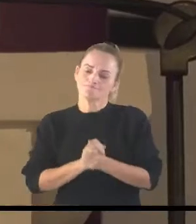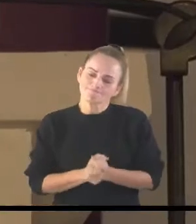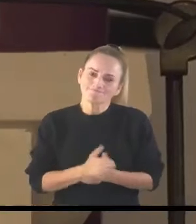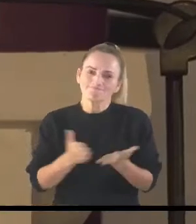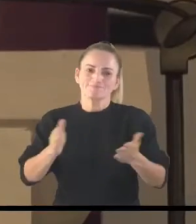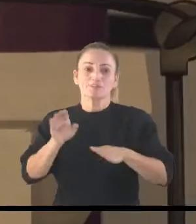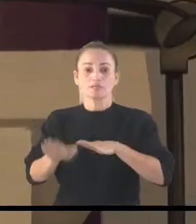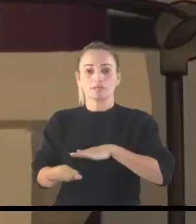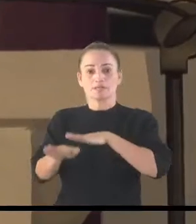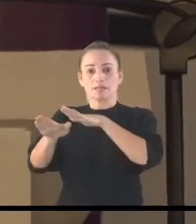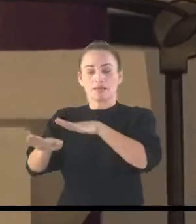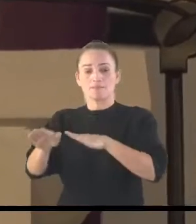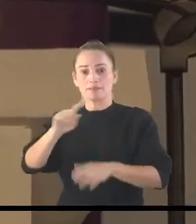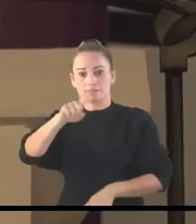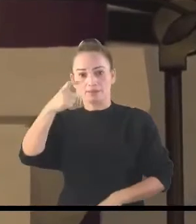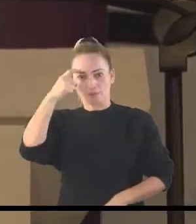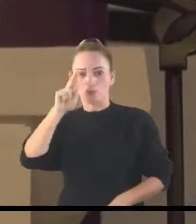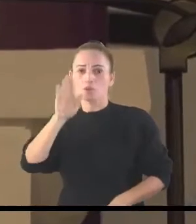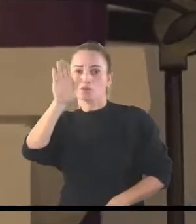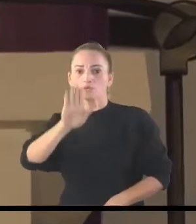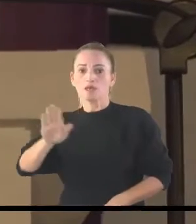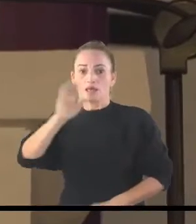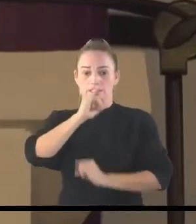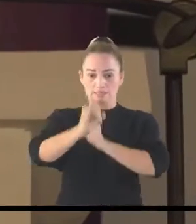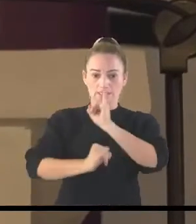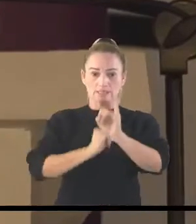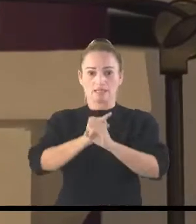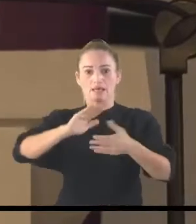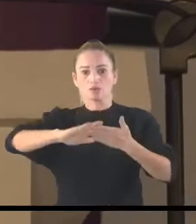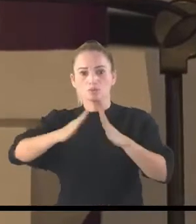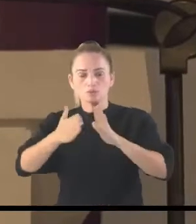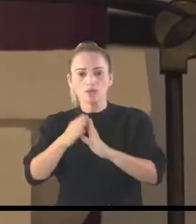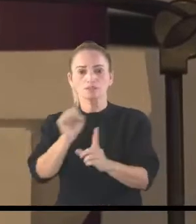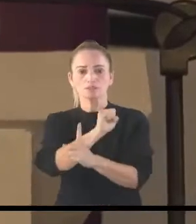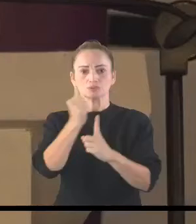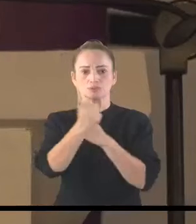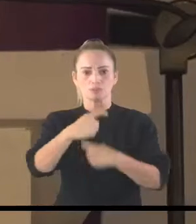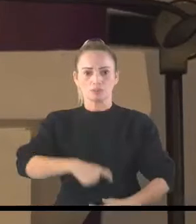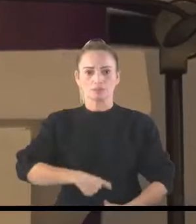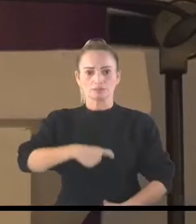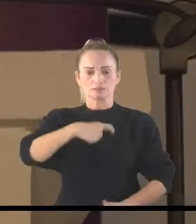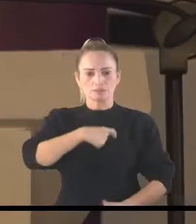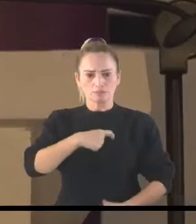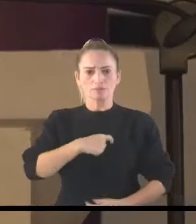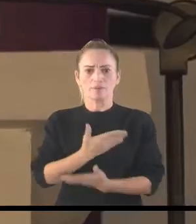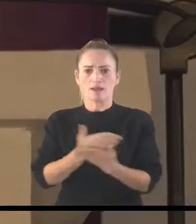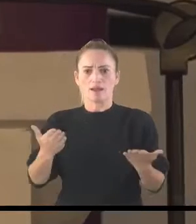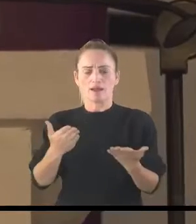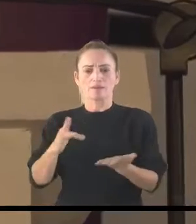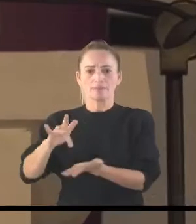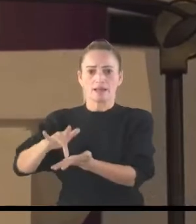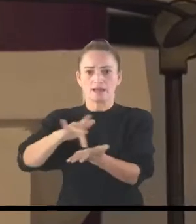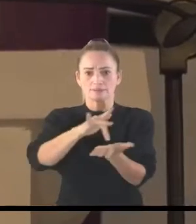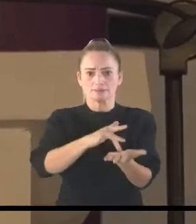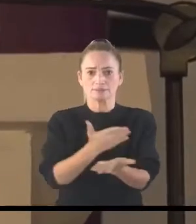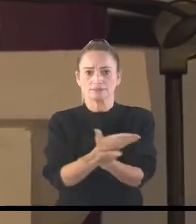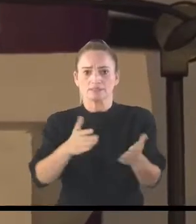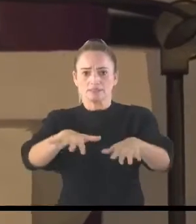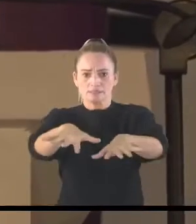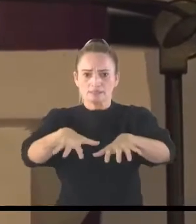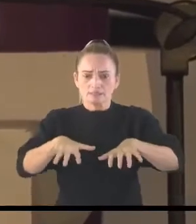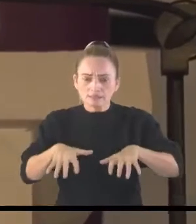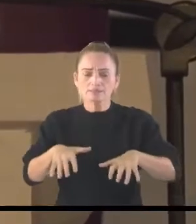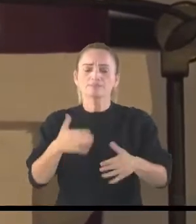los representantes de gobierno, a la comunidad internacional, a la sociedad civil, a los demás asistentes en este